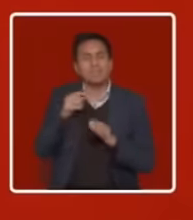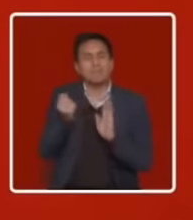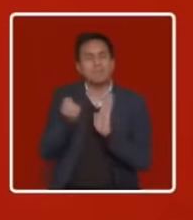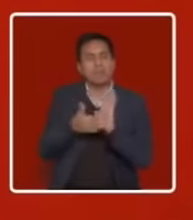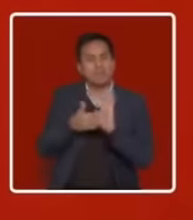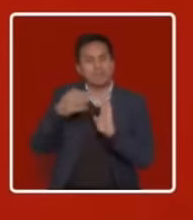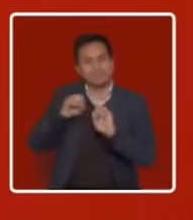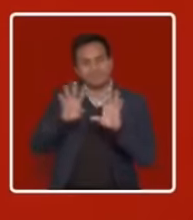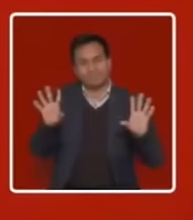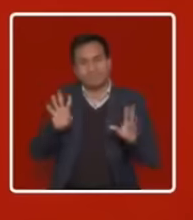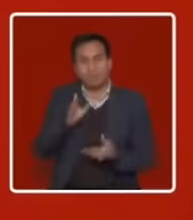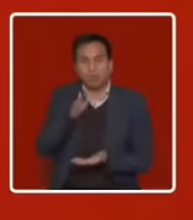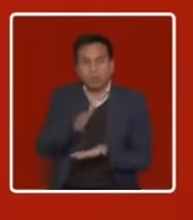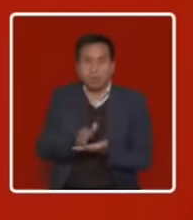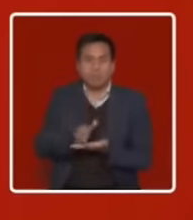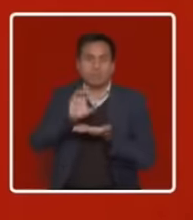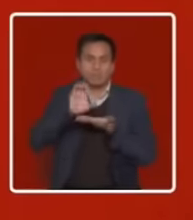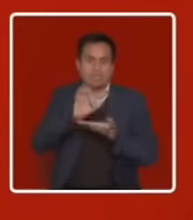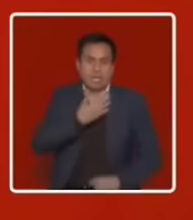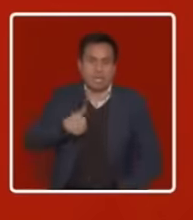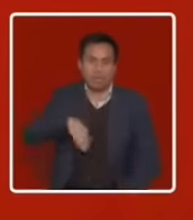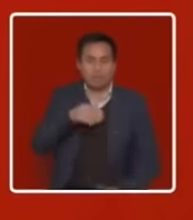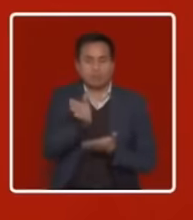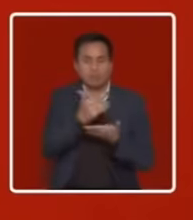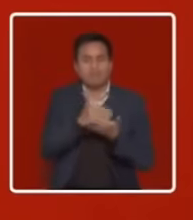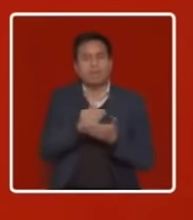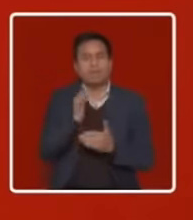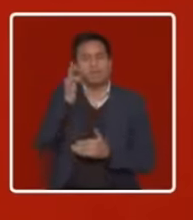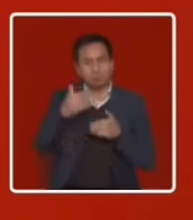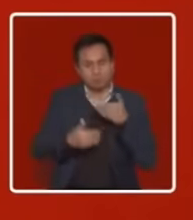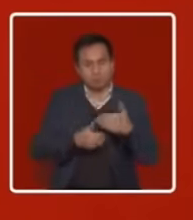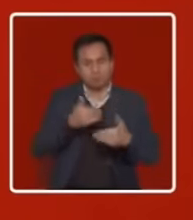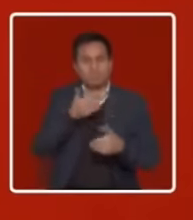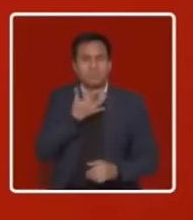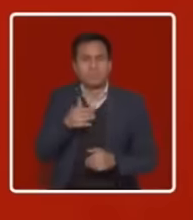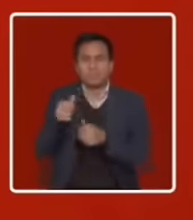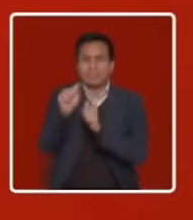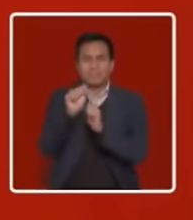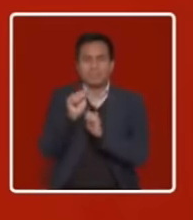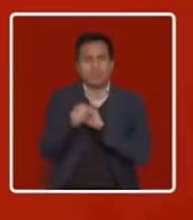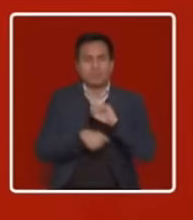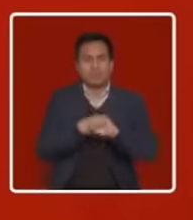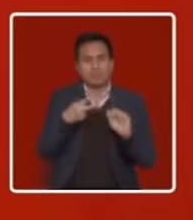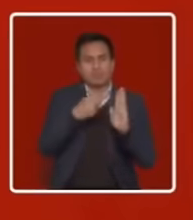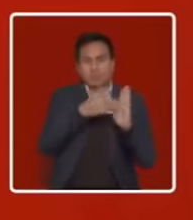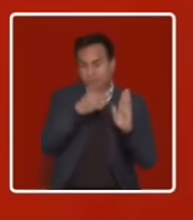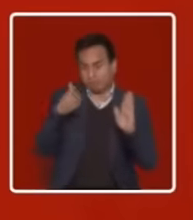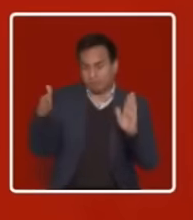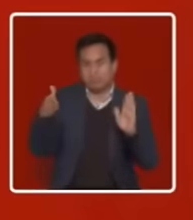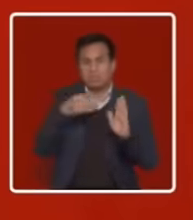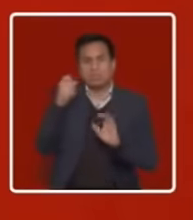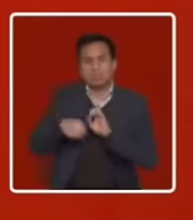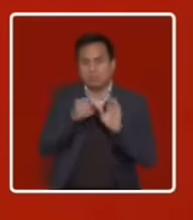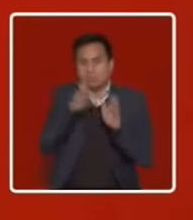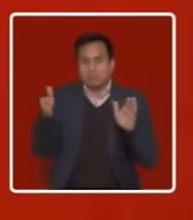Es nuestra obligación como Estado contar con planes de largo aliento, porque los desafíos del siglo XXI nos